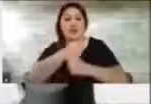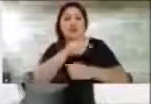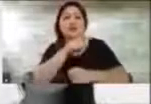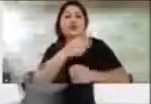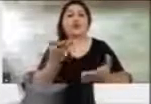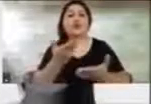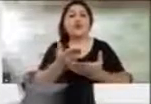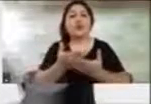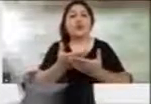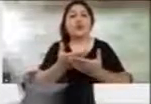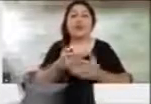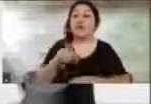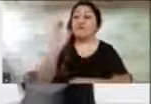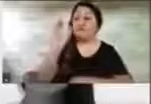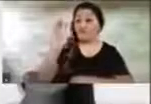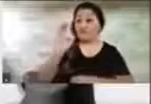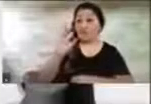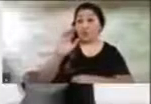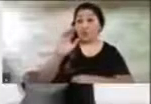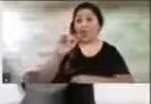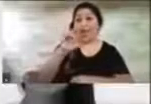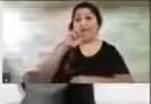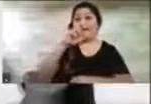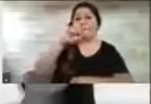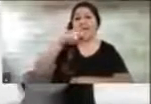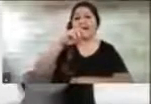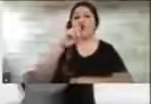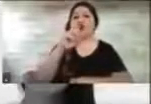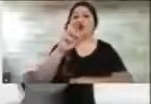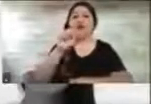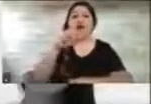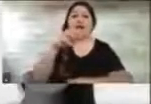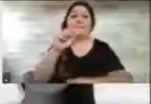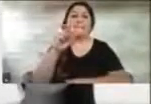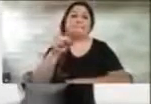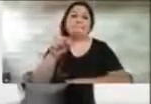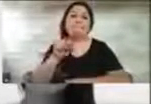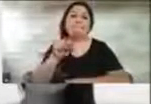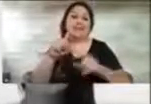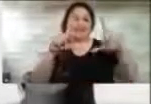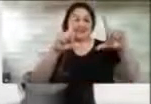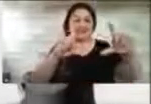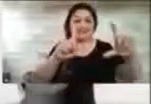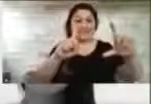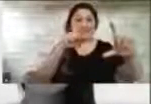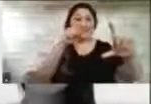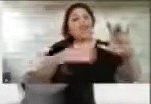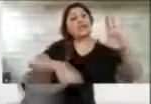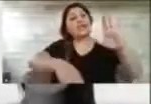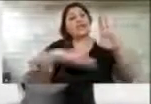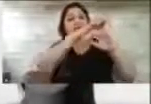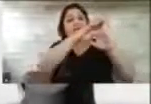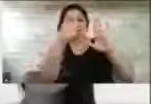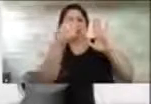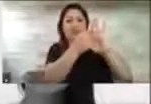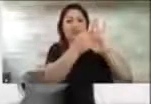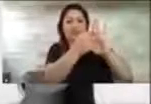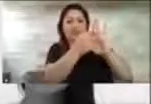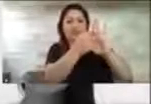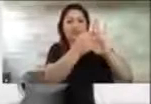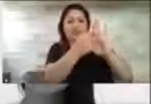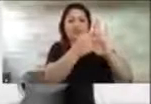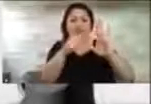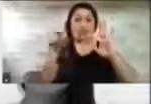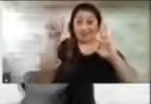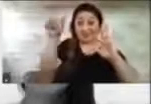panoramas porque como nosotros entregamos información para más con estos requisitos y esta persona que de hecho